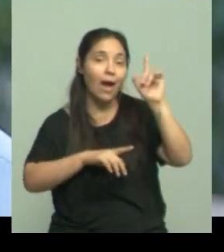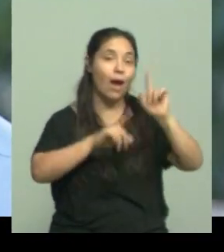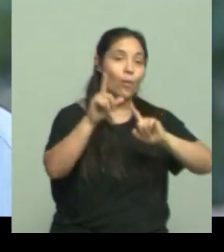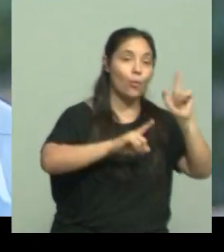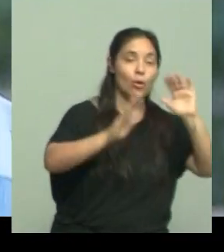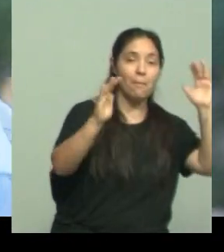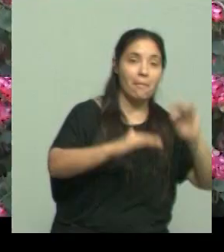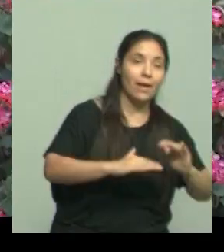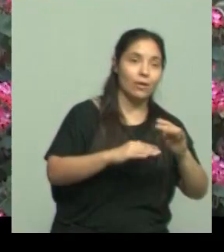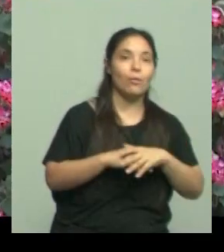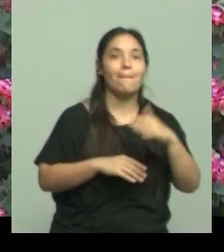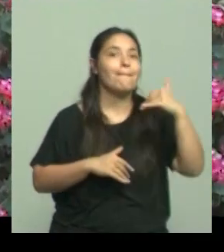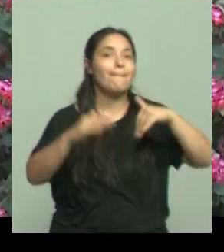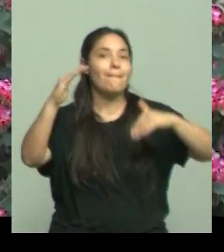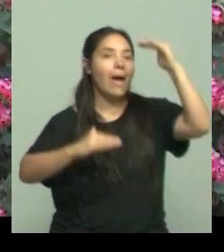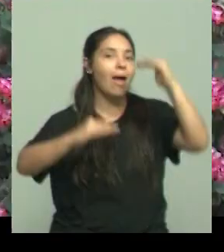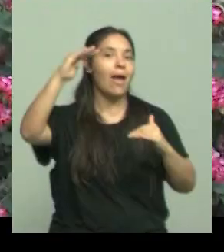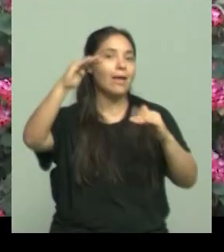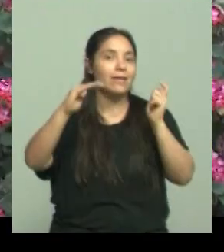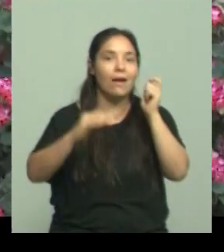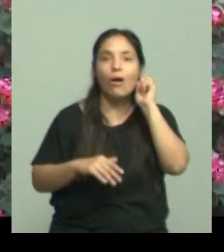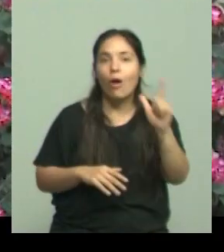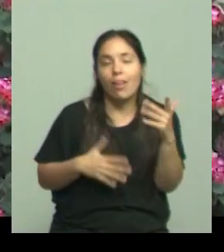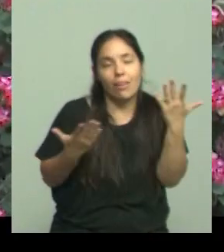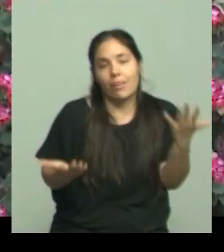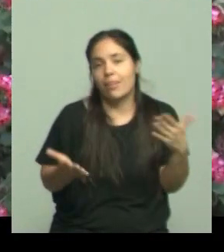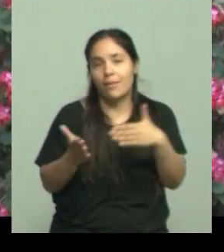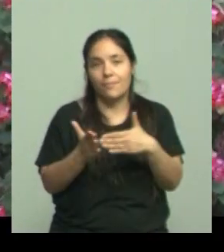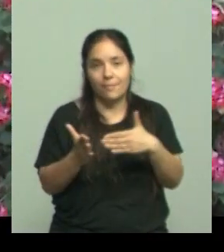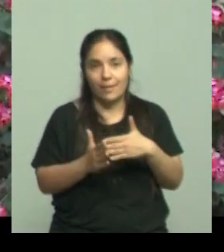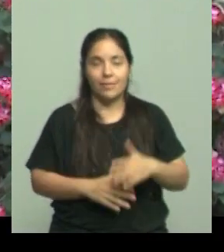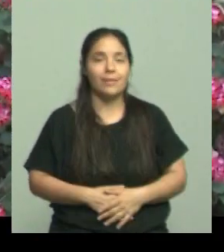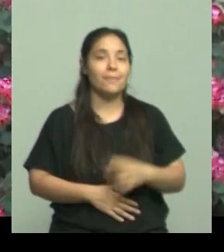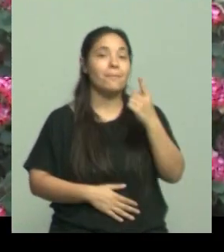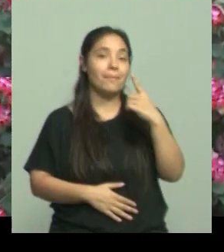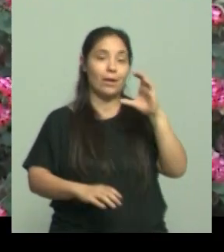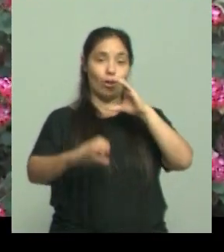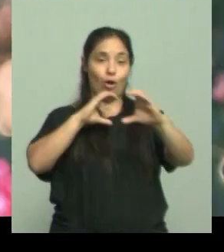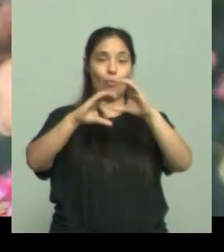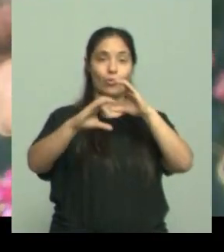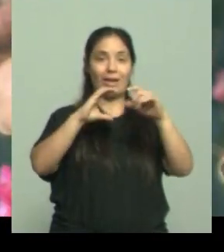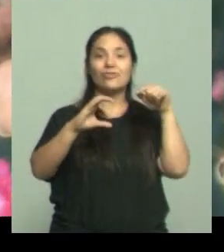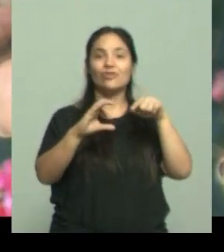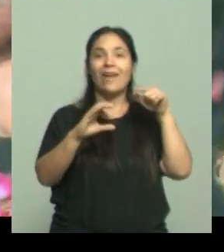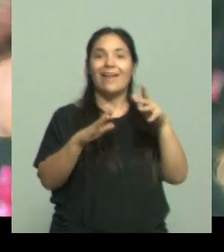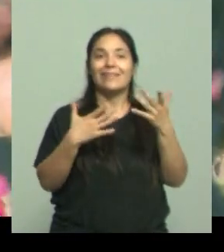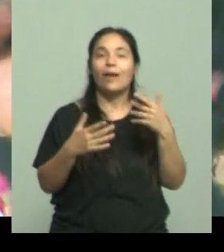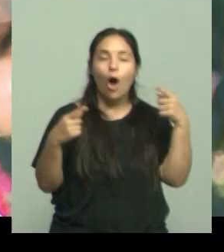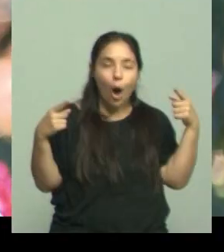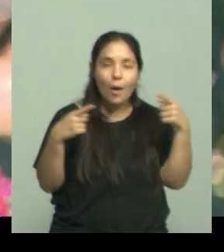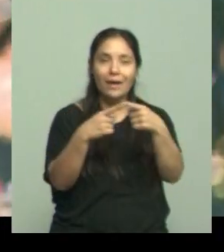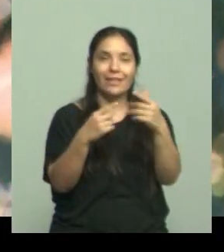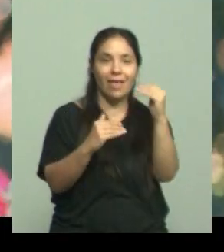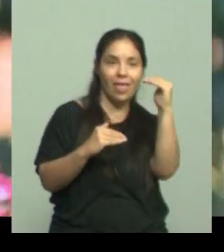mayor predominio? Pero los medios de comunicación buscan ejercer ese factor de contralor, en ese